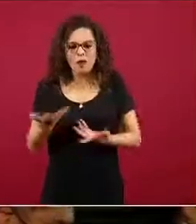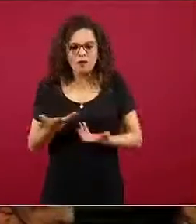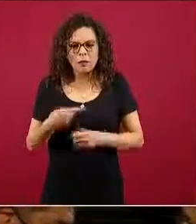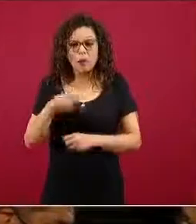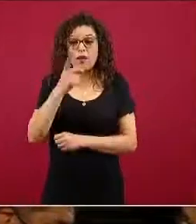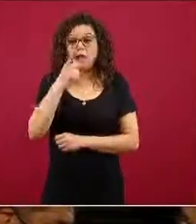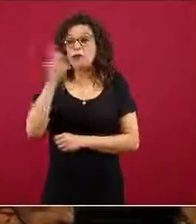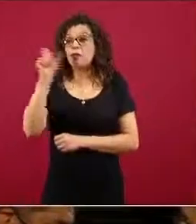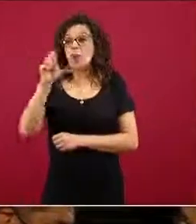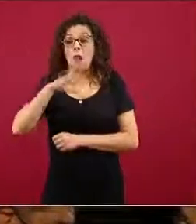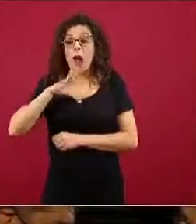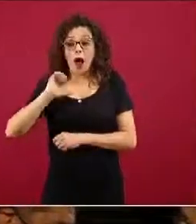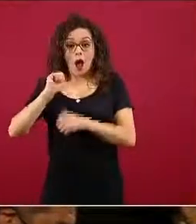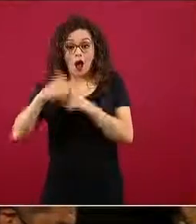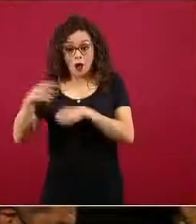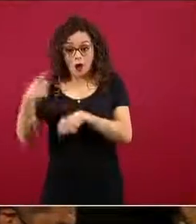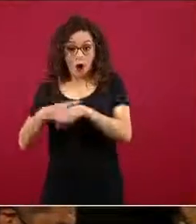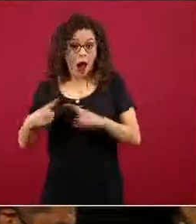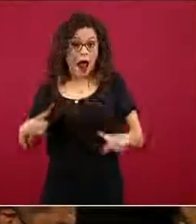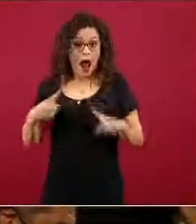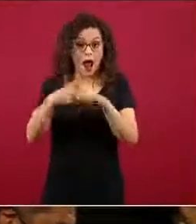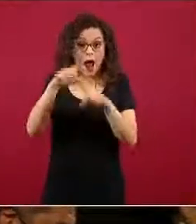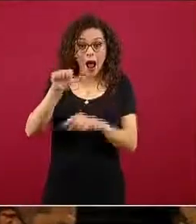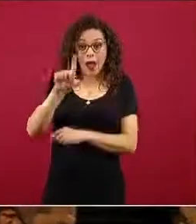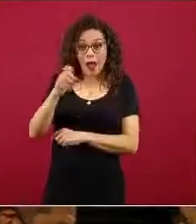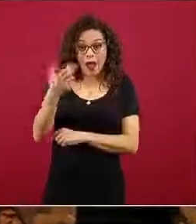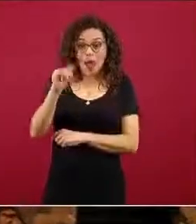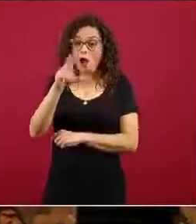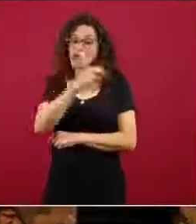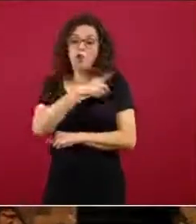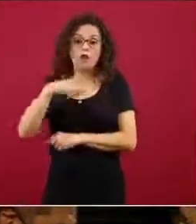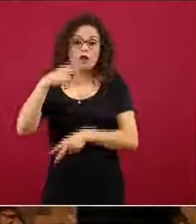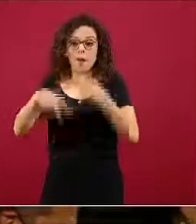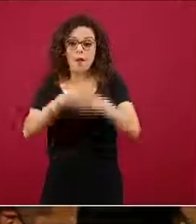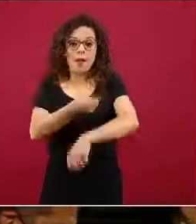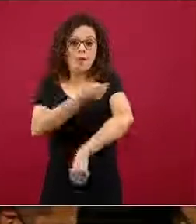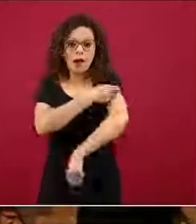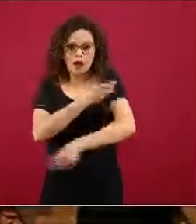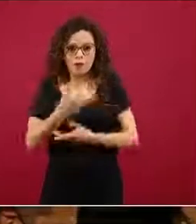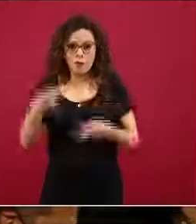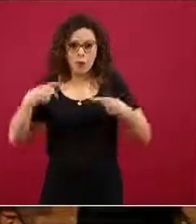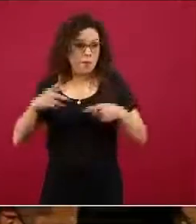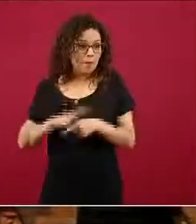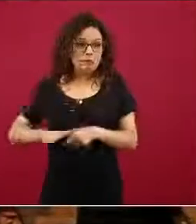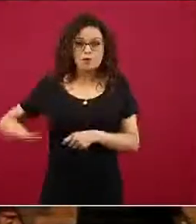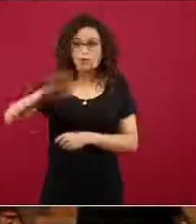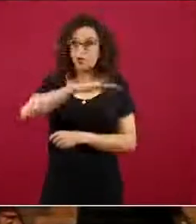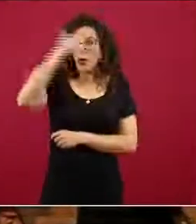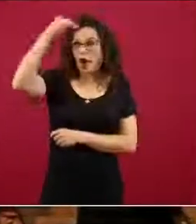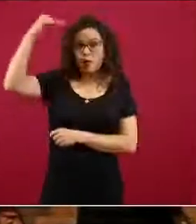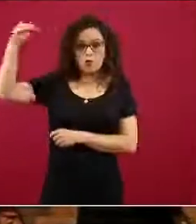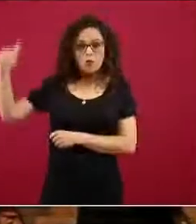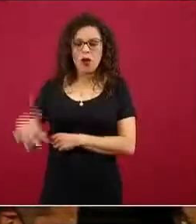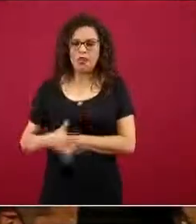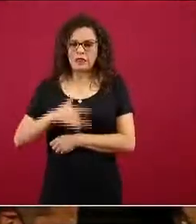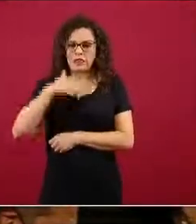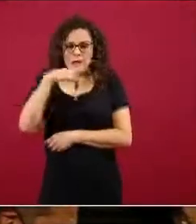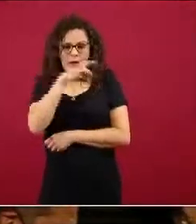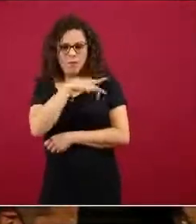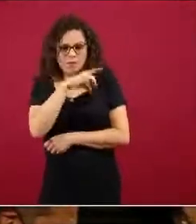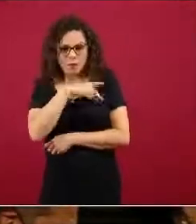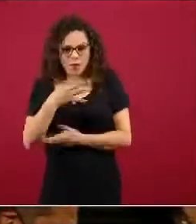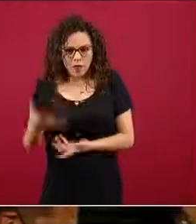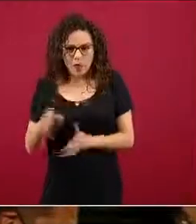tienen alergia no se vacunan, etcétera. Entonces hay una serie de situaciones de miedo entre la población adulta de más de 80